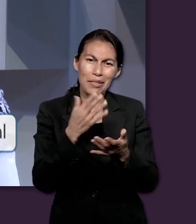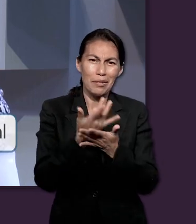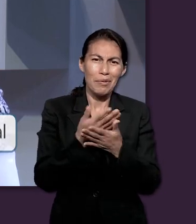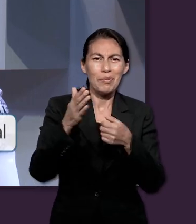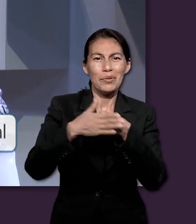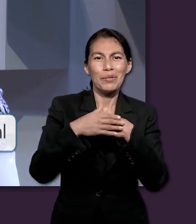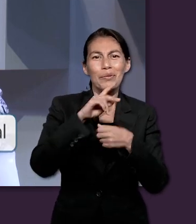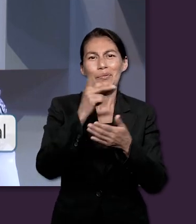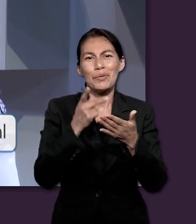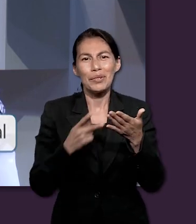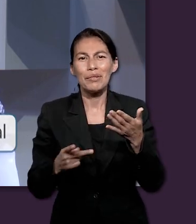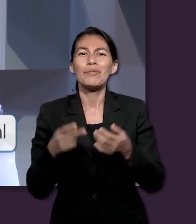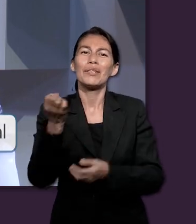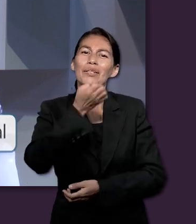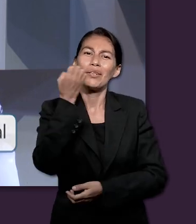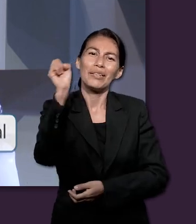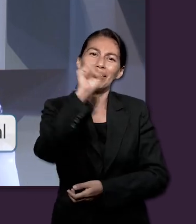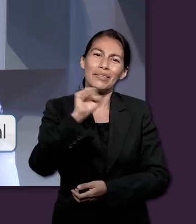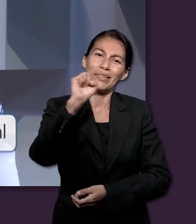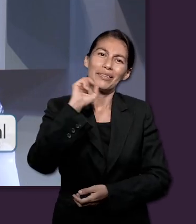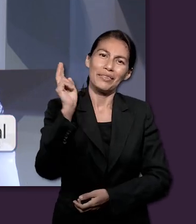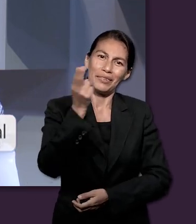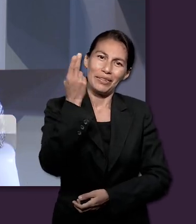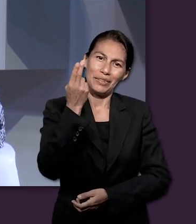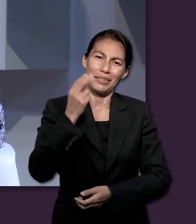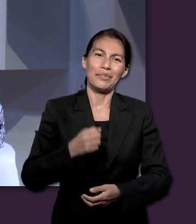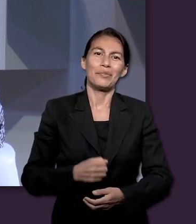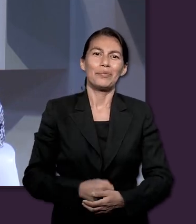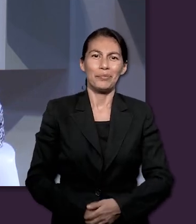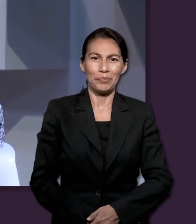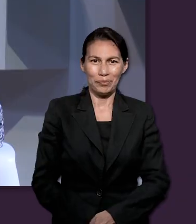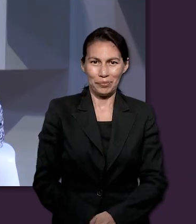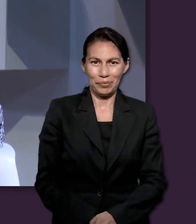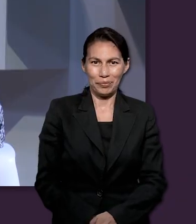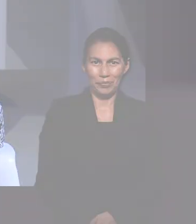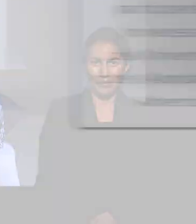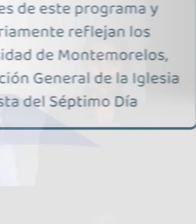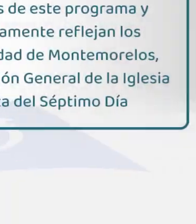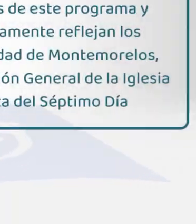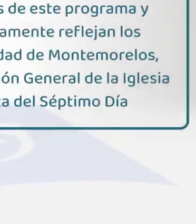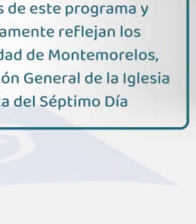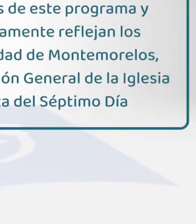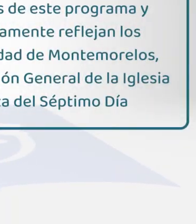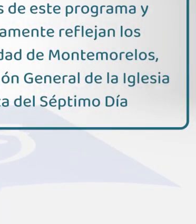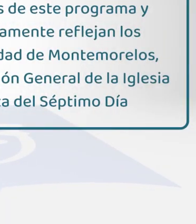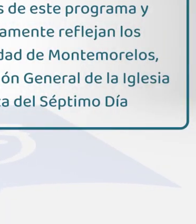que están con nosotros. Los esperamos en el próximo programa de Escuela Sabática Universitaria.